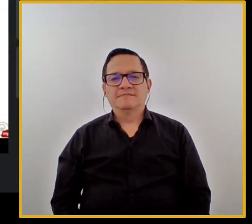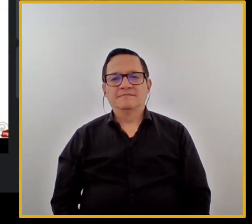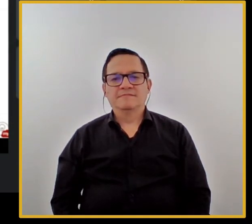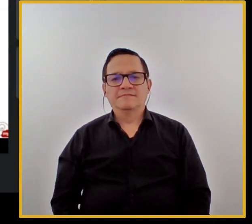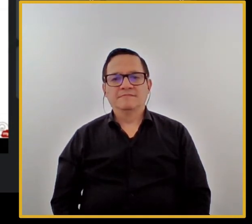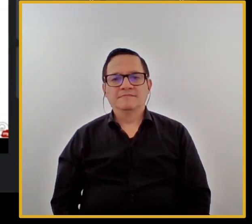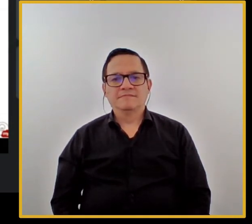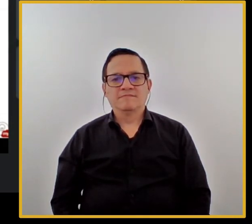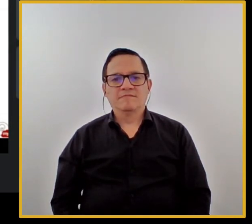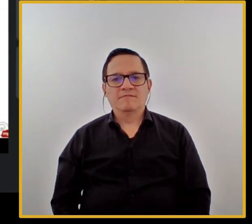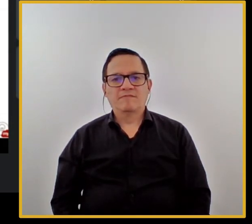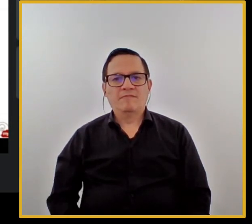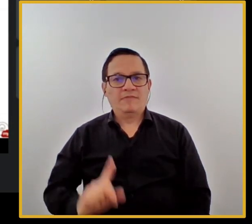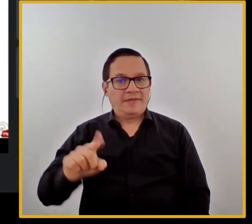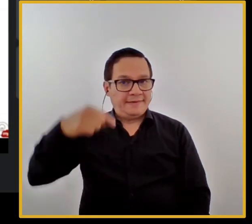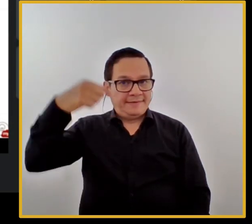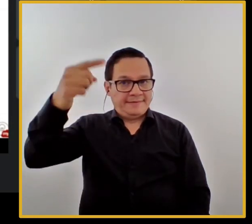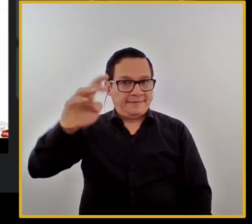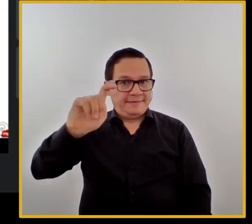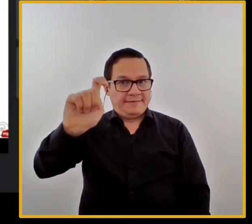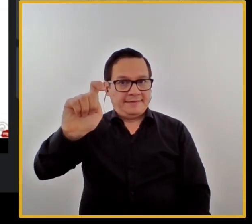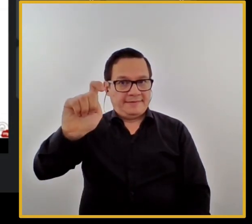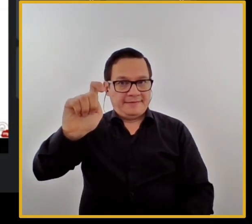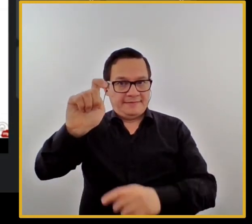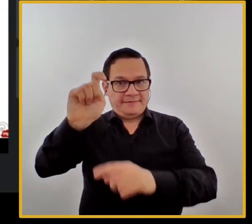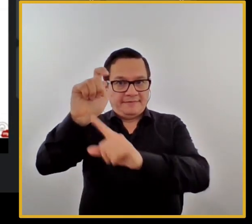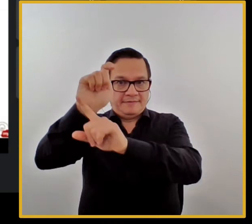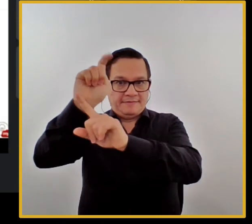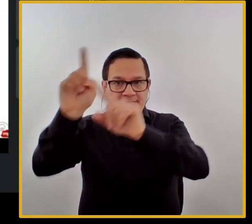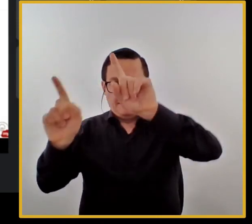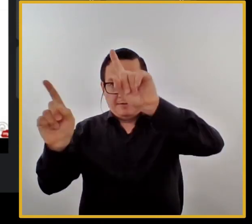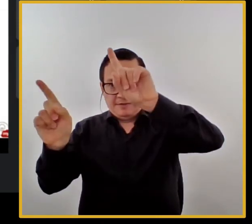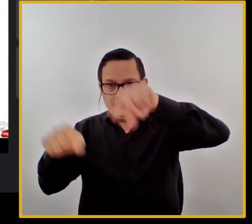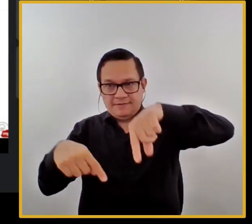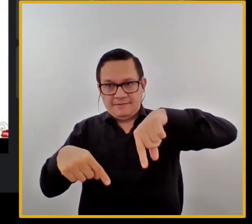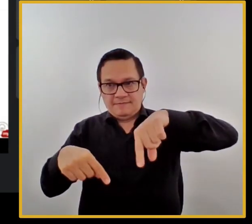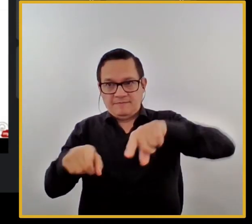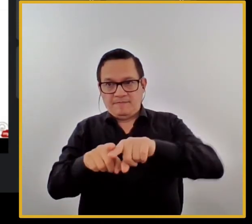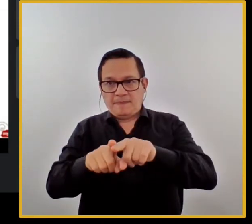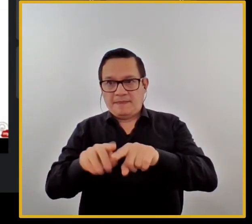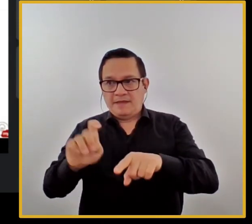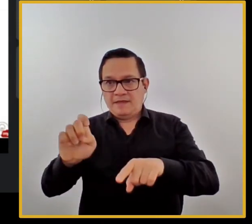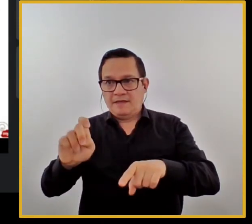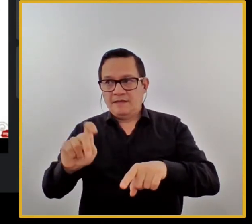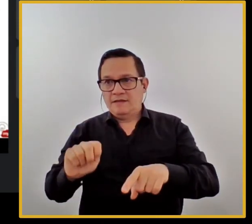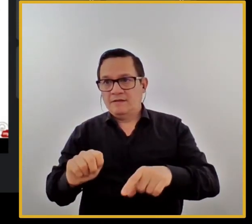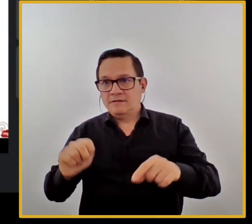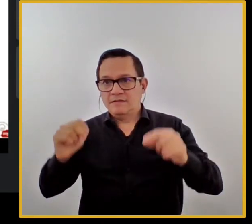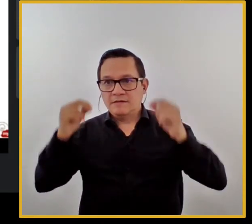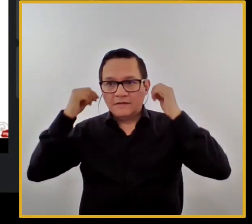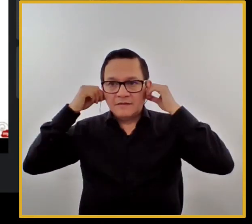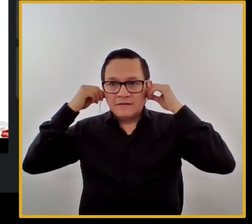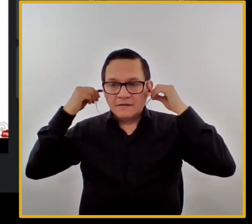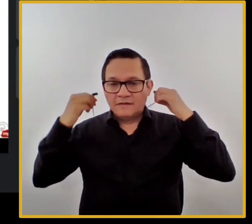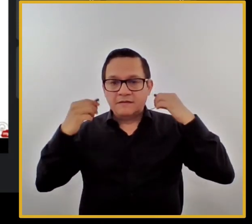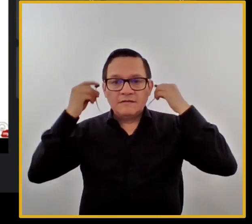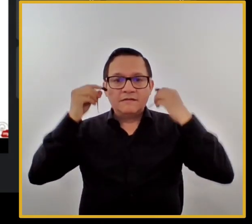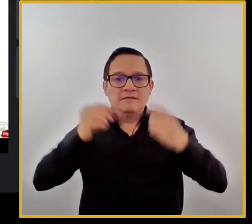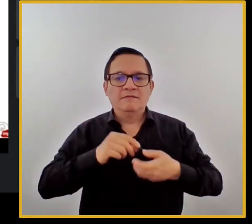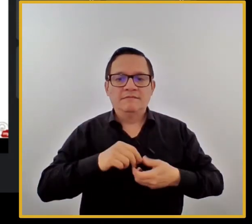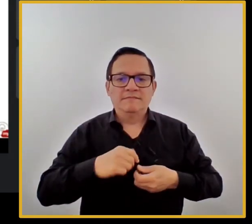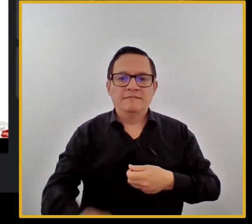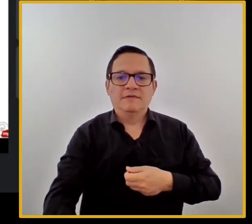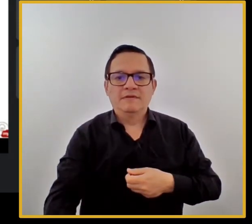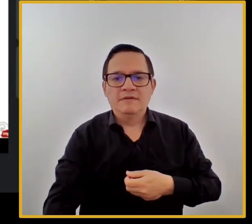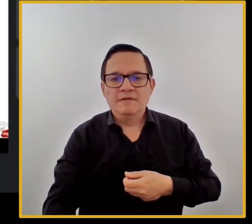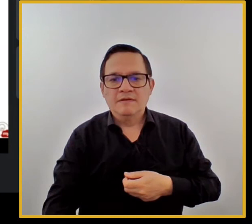si cancela una X arriba y una X abajo, no queda X2 abajo en denominador y una X arriba.